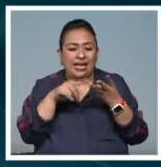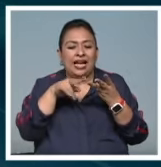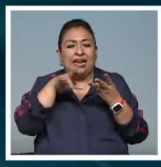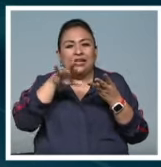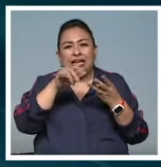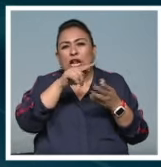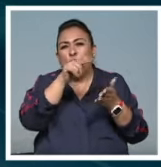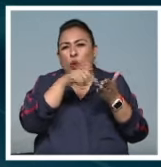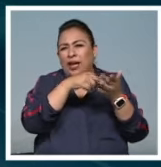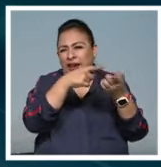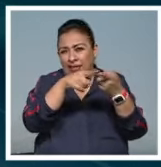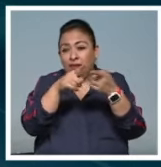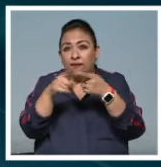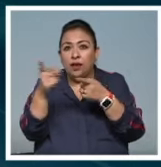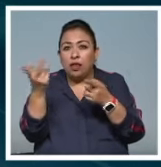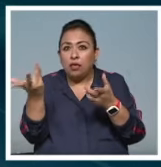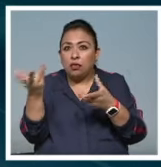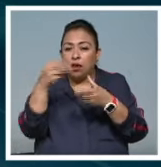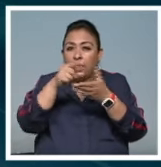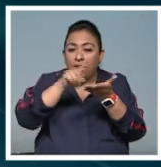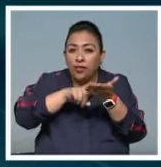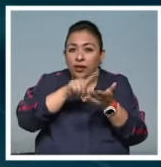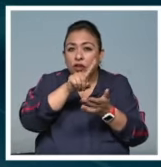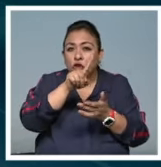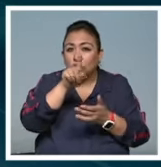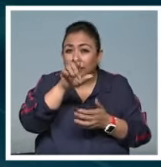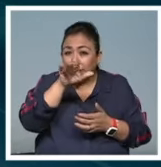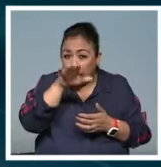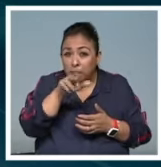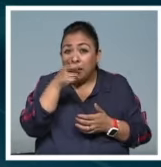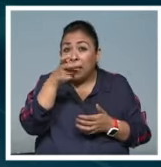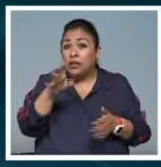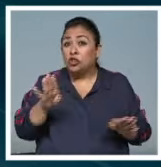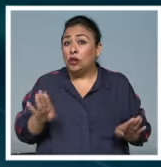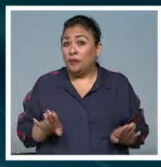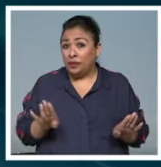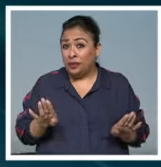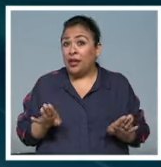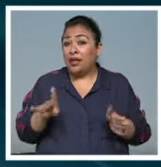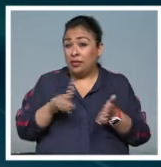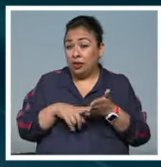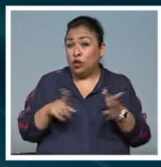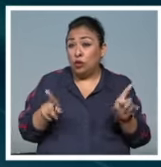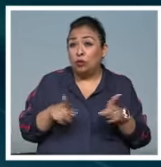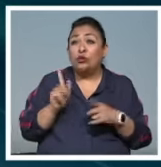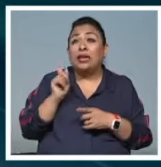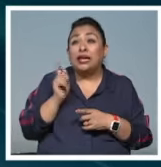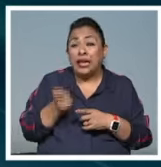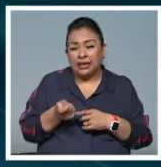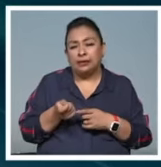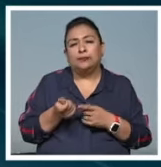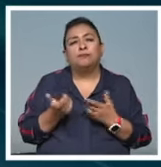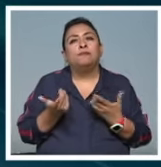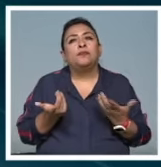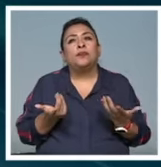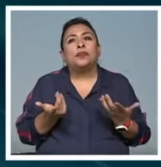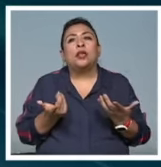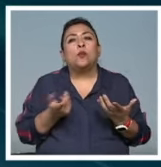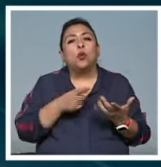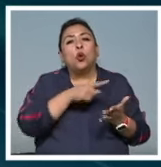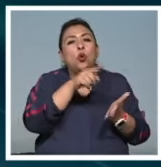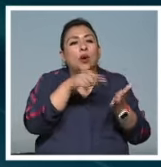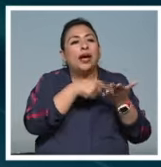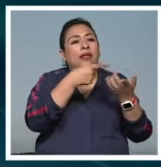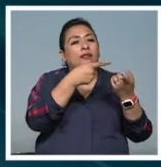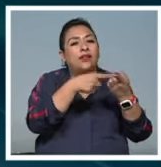Nigeria. Entonces, eso habla de una condición que la música contiene, que es una condición diaspórica.